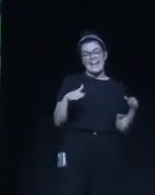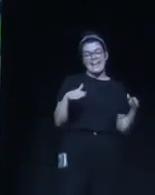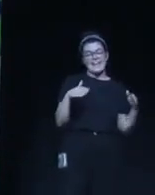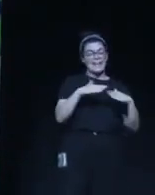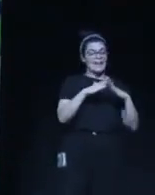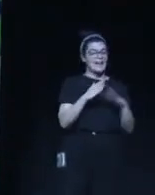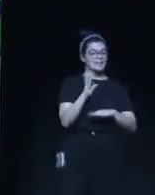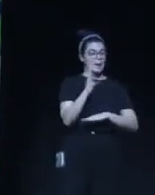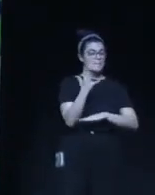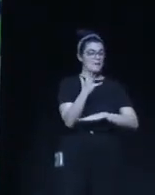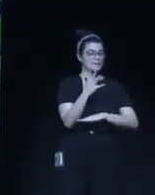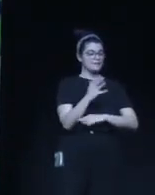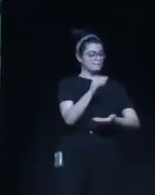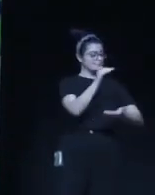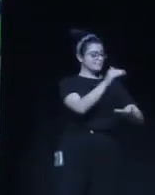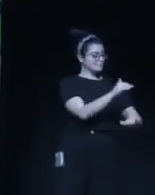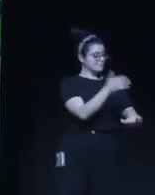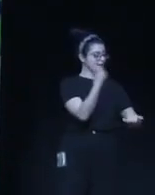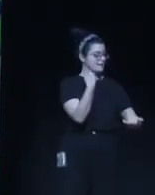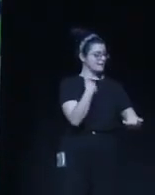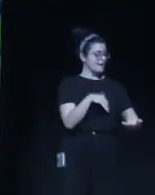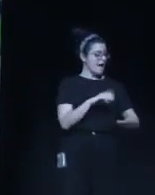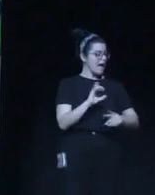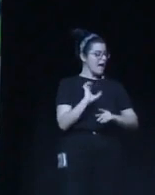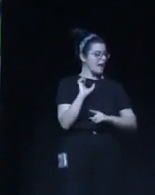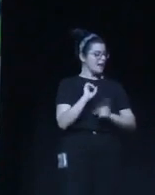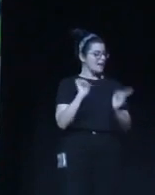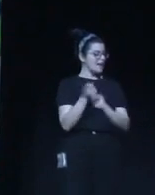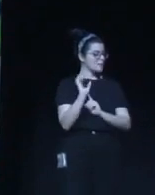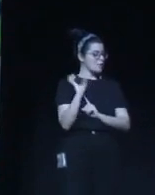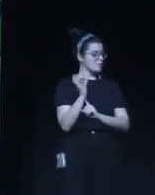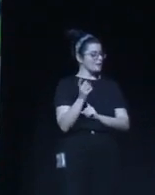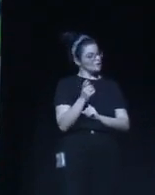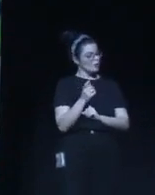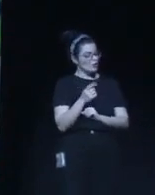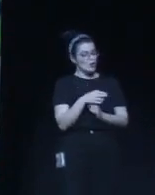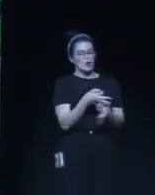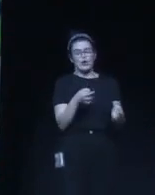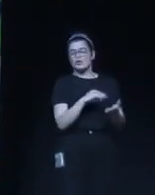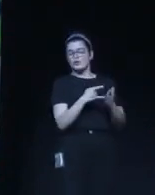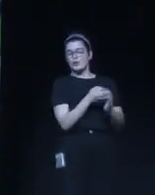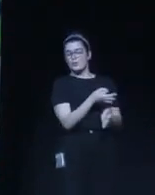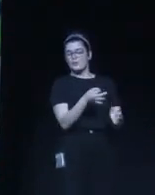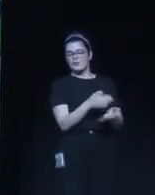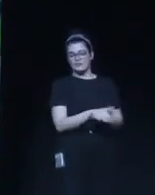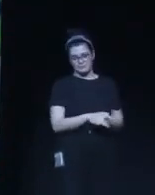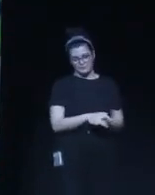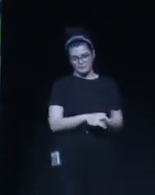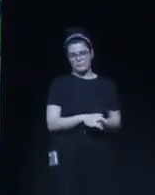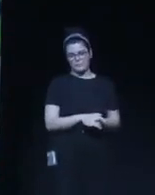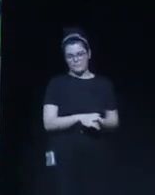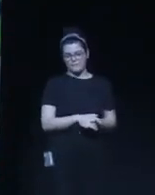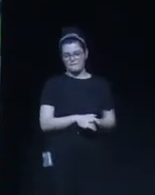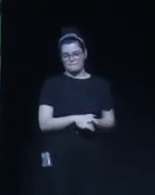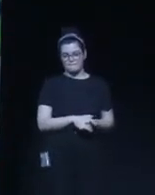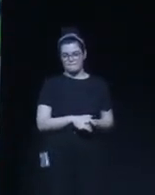pues combates el cambio climático, y que, pues bueno, luego hay otras opciones que sí que no se toman a coña.